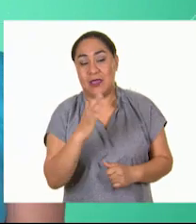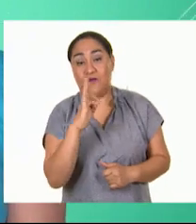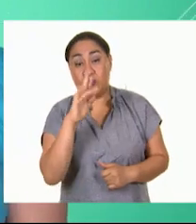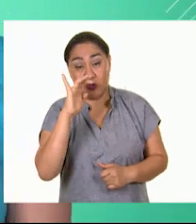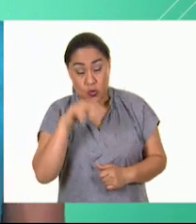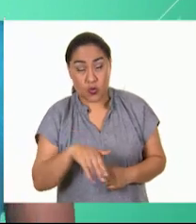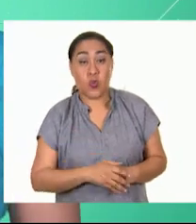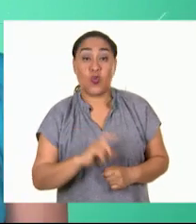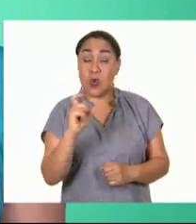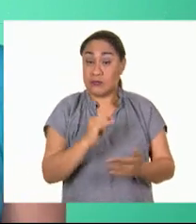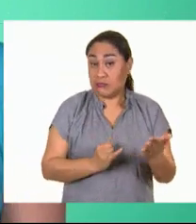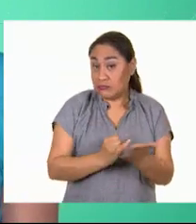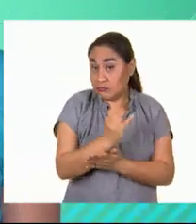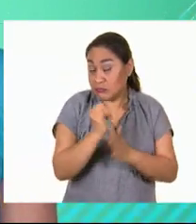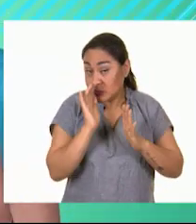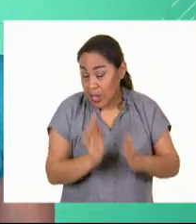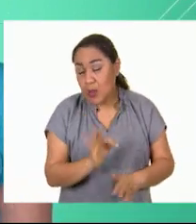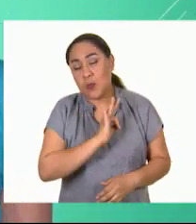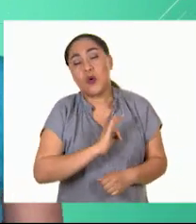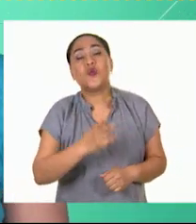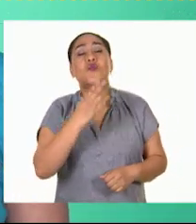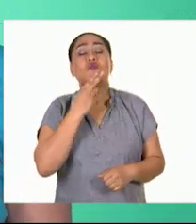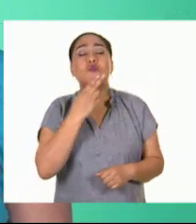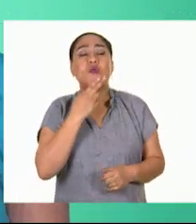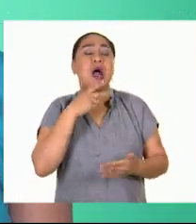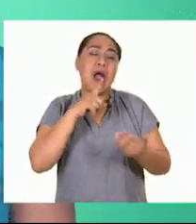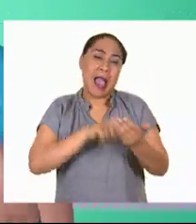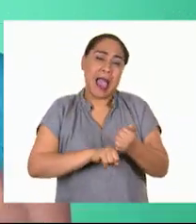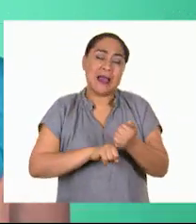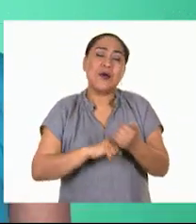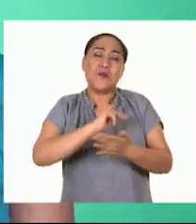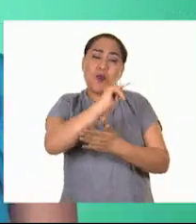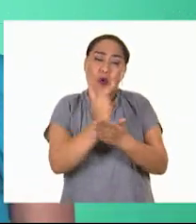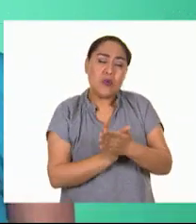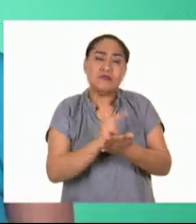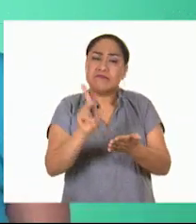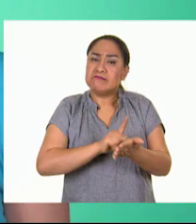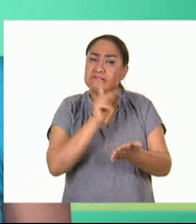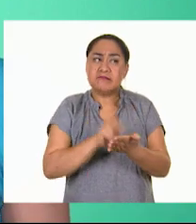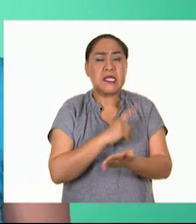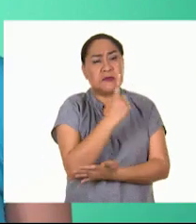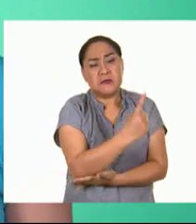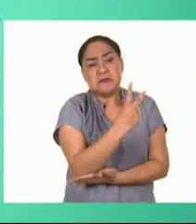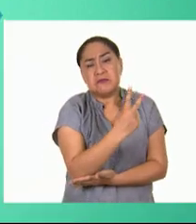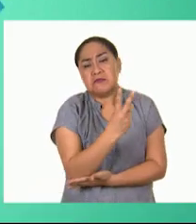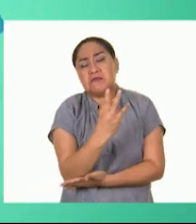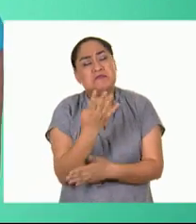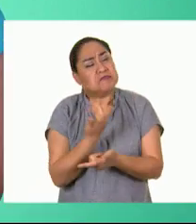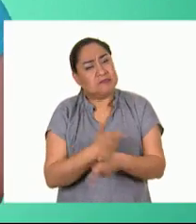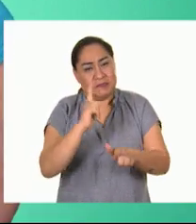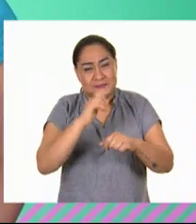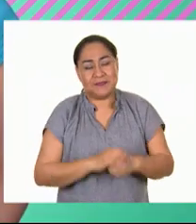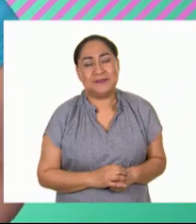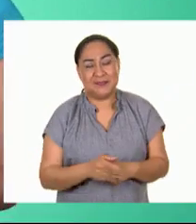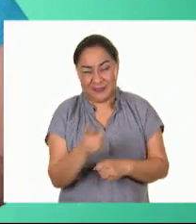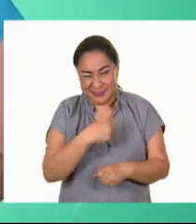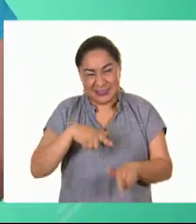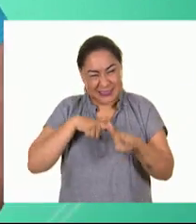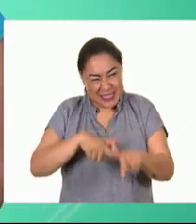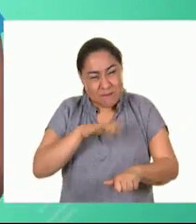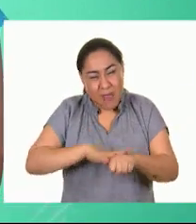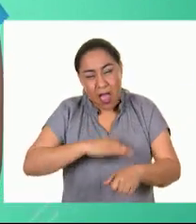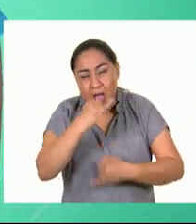Al definirla, podemos utilizarla a lo largo de nuestro programa las veces que sean necesarias. Sigamos jugando